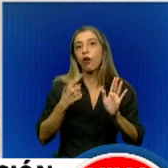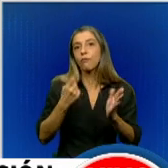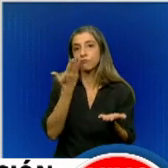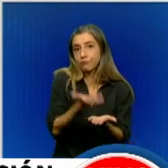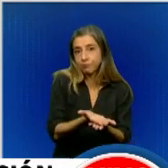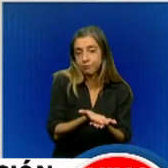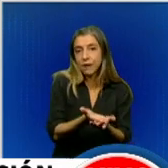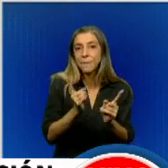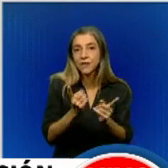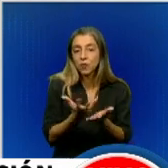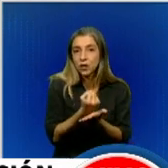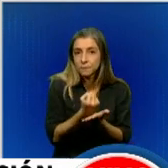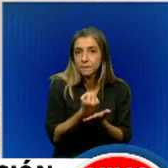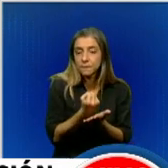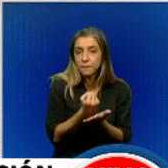pero